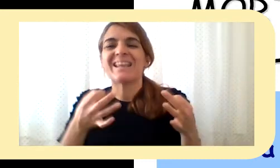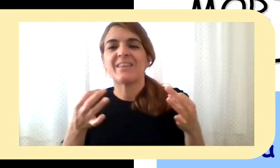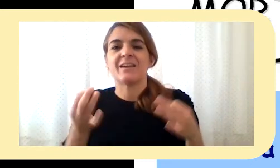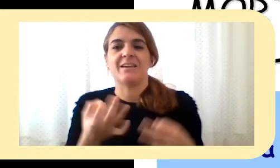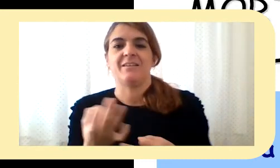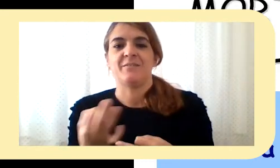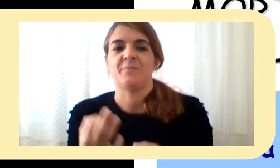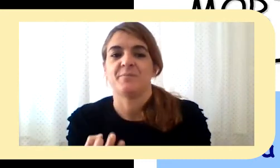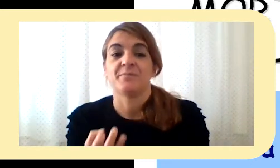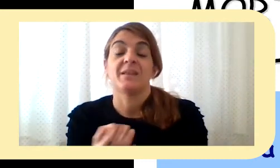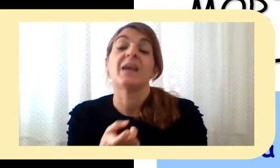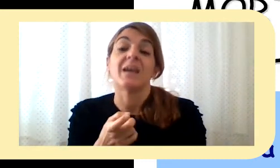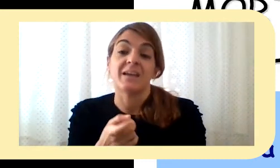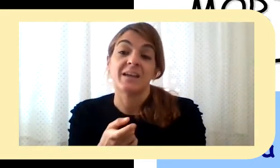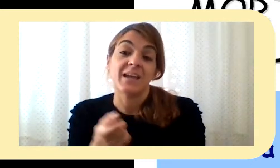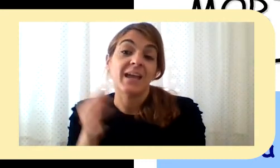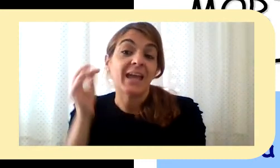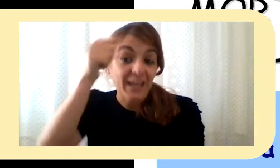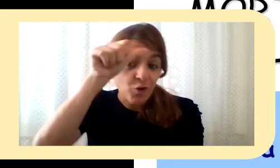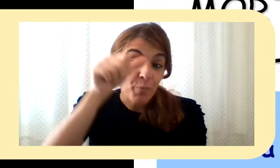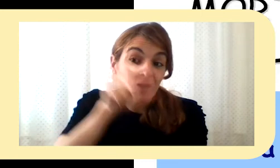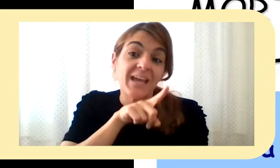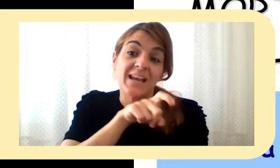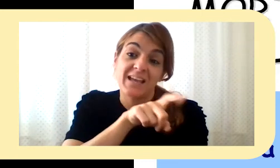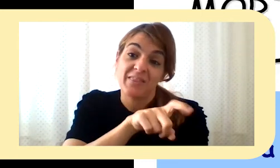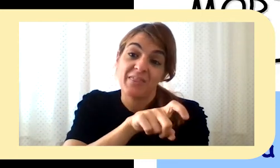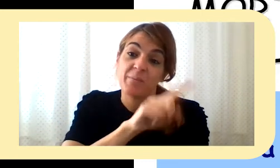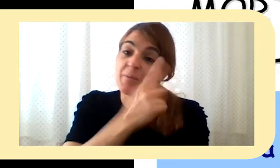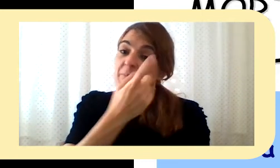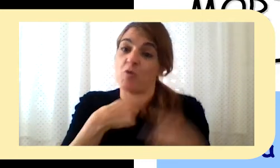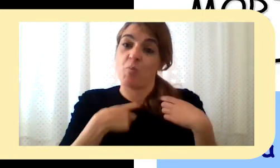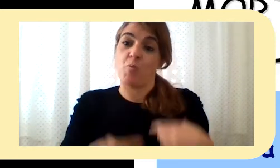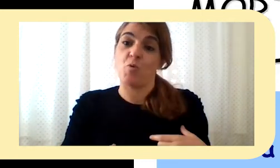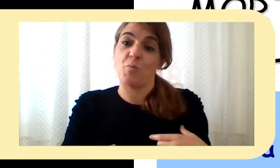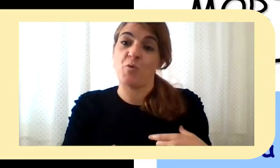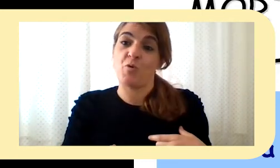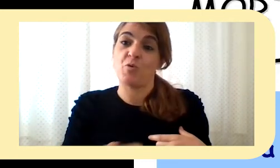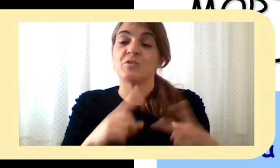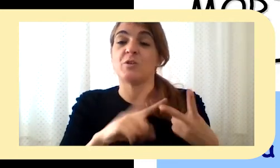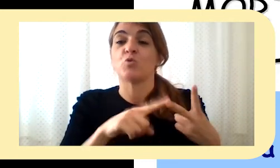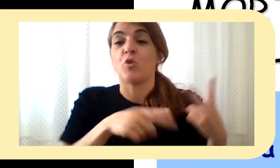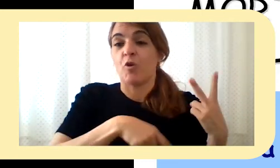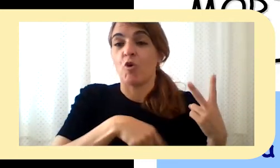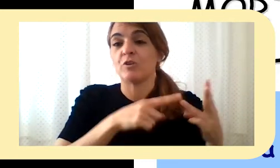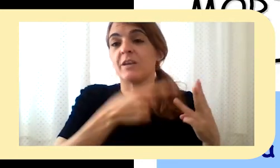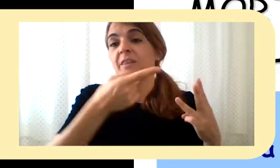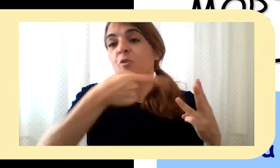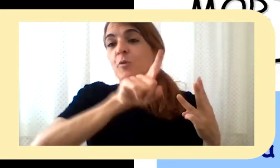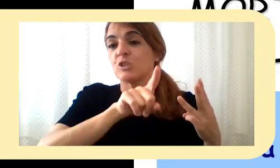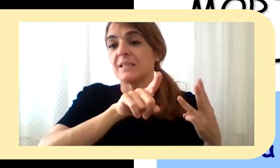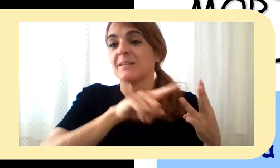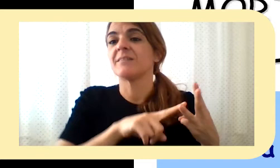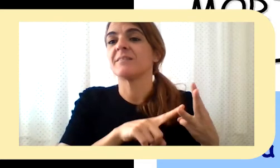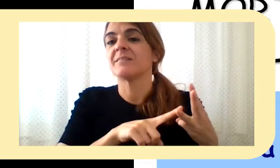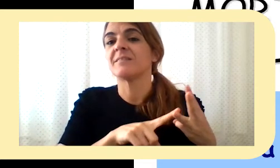un cáncer. El de pulmón el primero, el segundo el de colon, el tercero el de próstata. Y en las mujeres el cáncer es la segunda causa